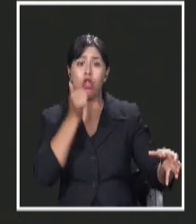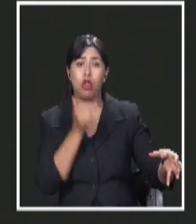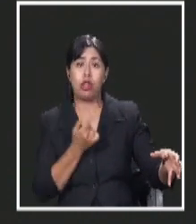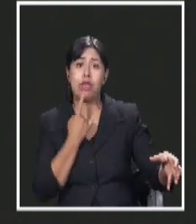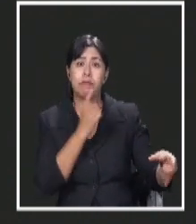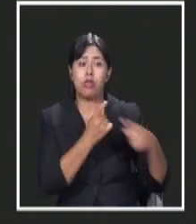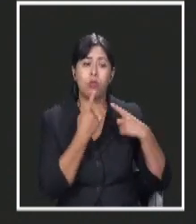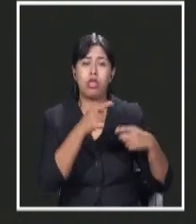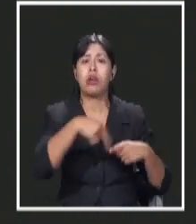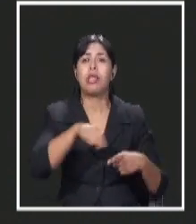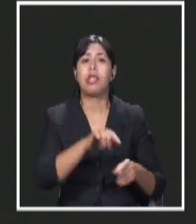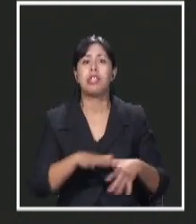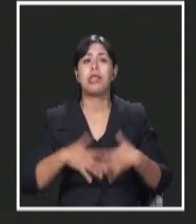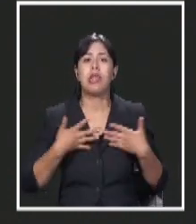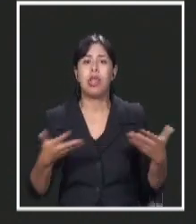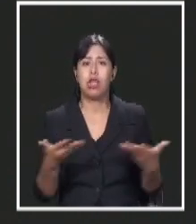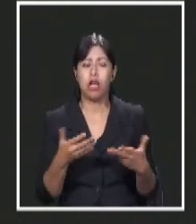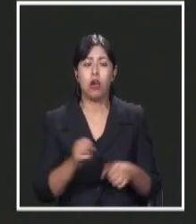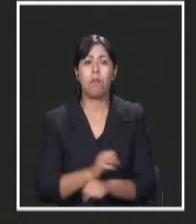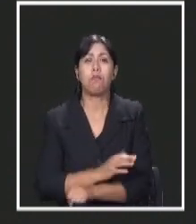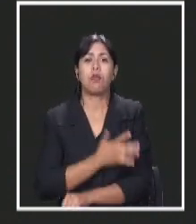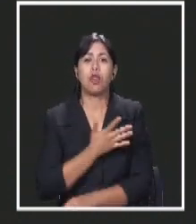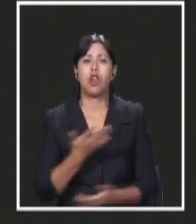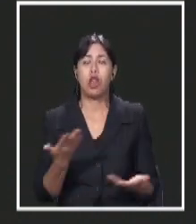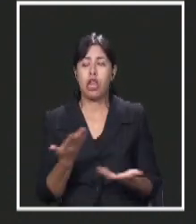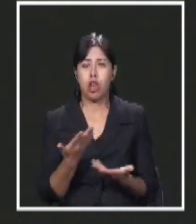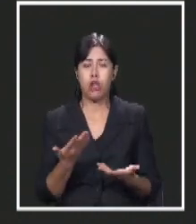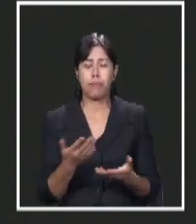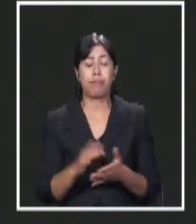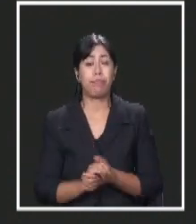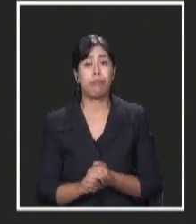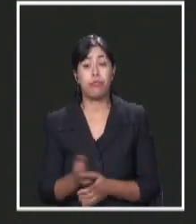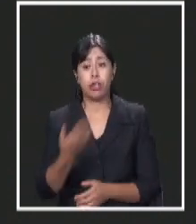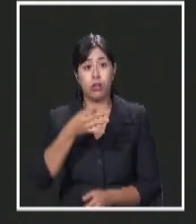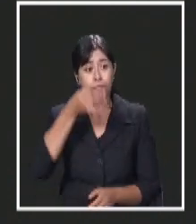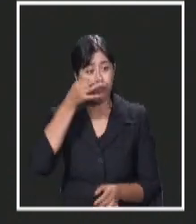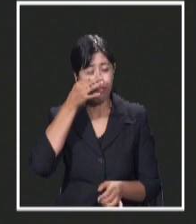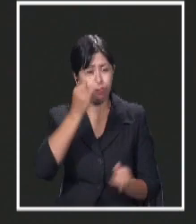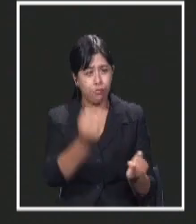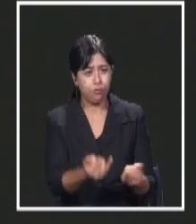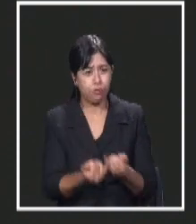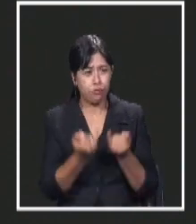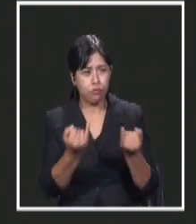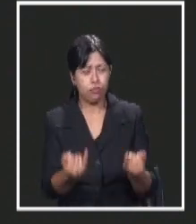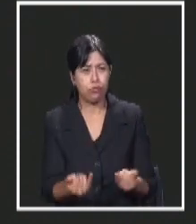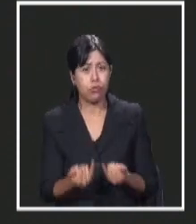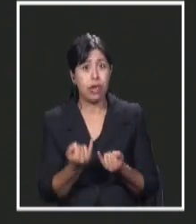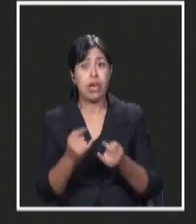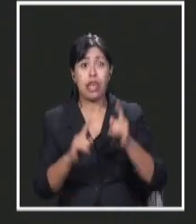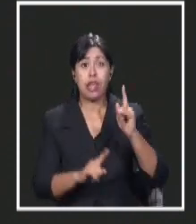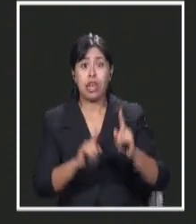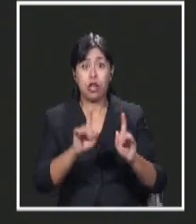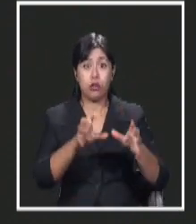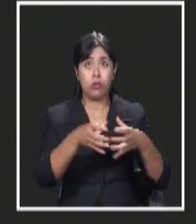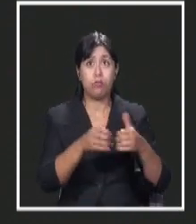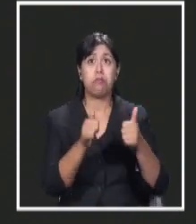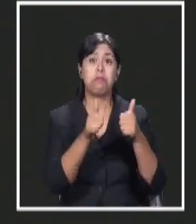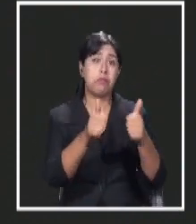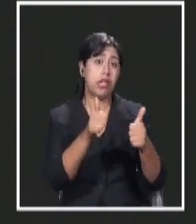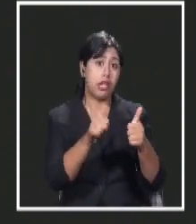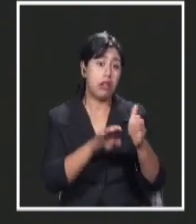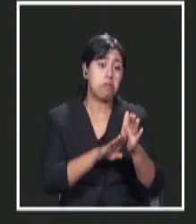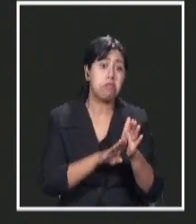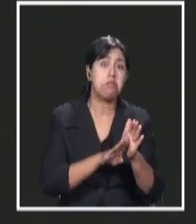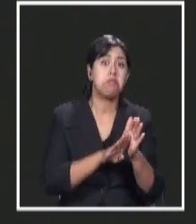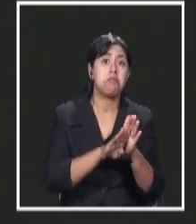emociones. Y lo que observamos es que efectivamente hubo grupos que estaban bien al principio y